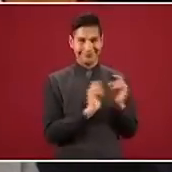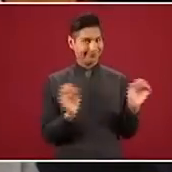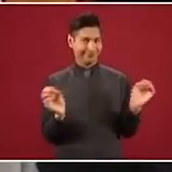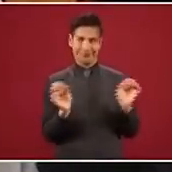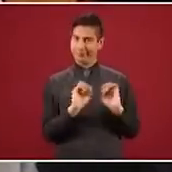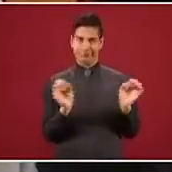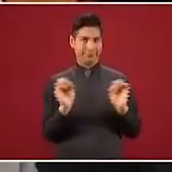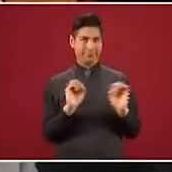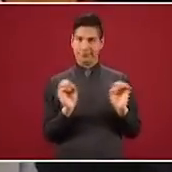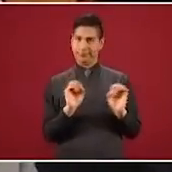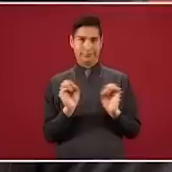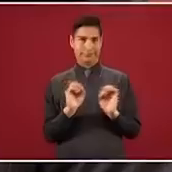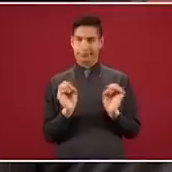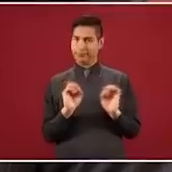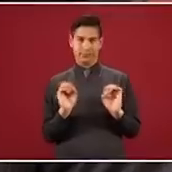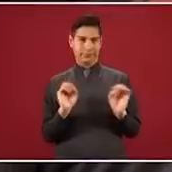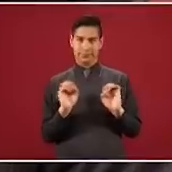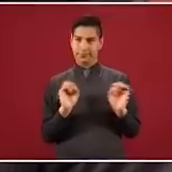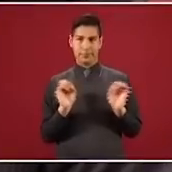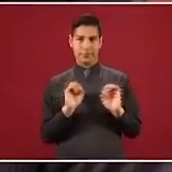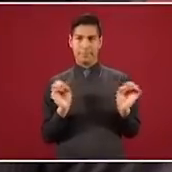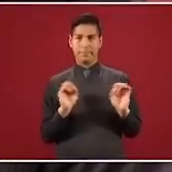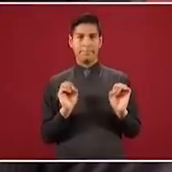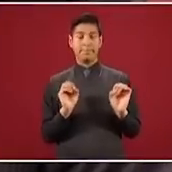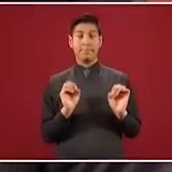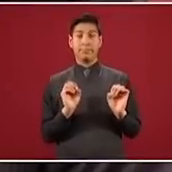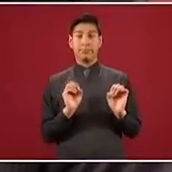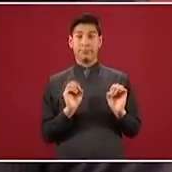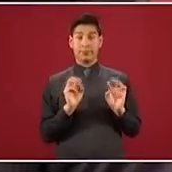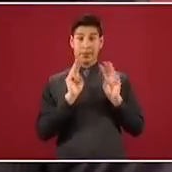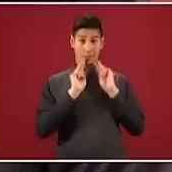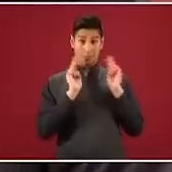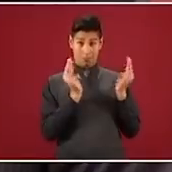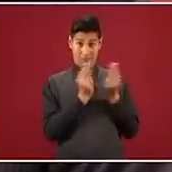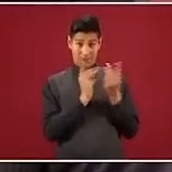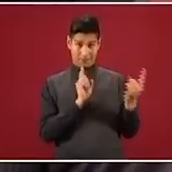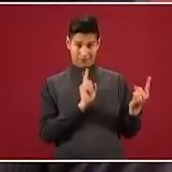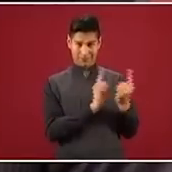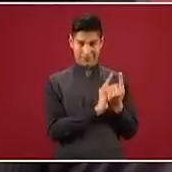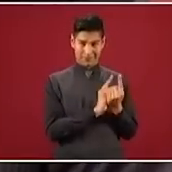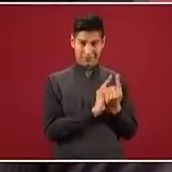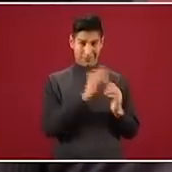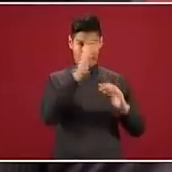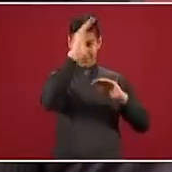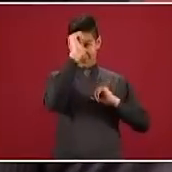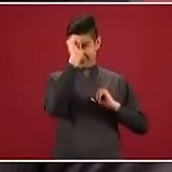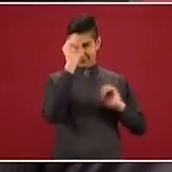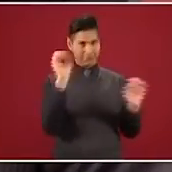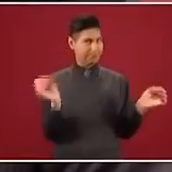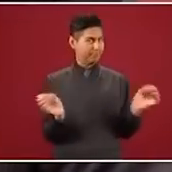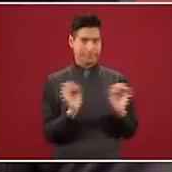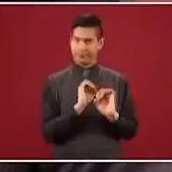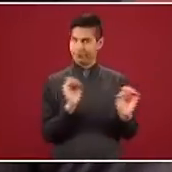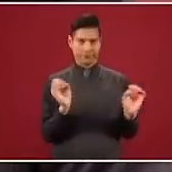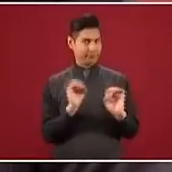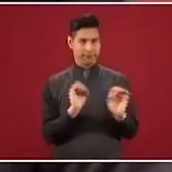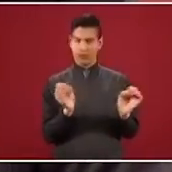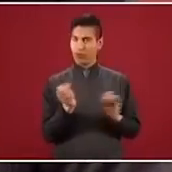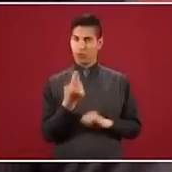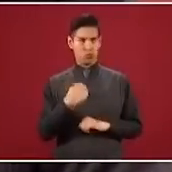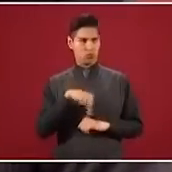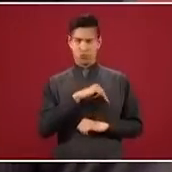con las organizaciones criminales. No hay nosotros pacto.